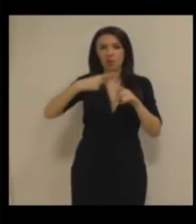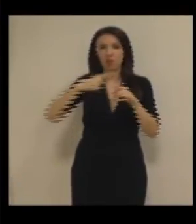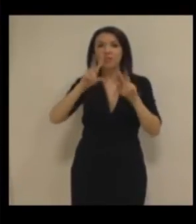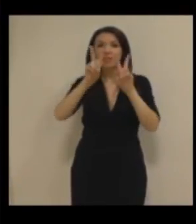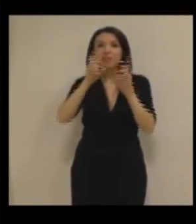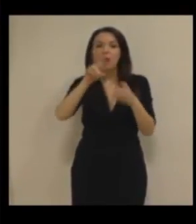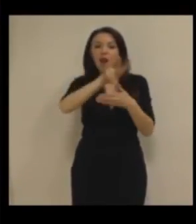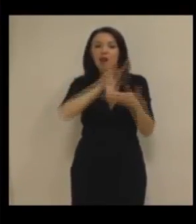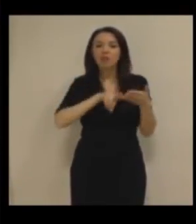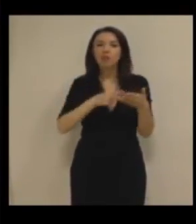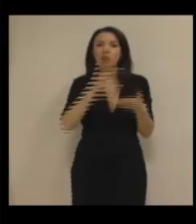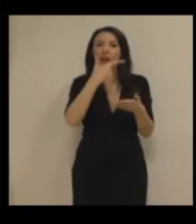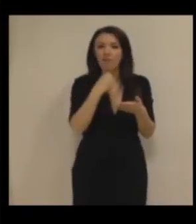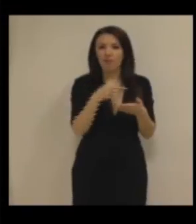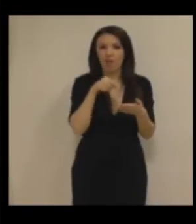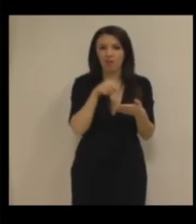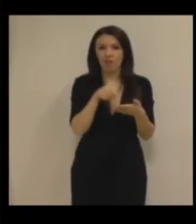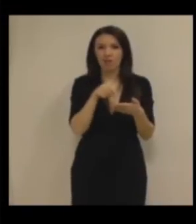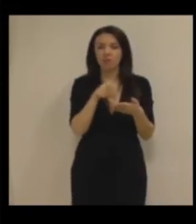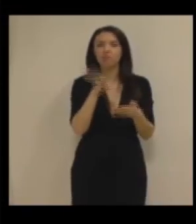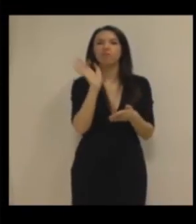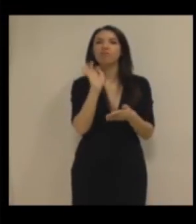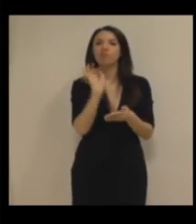lectura fácil, que efectivamente,